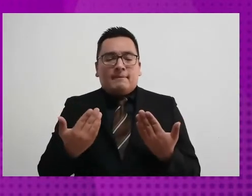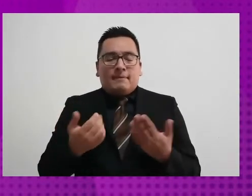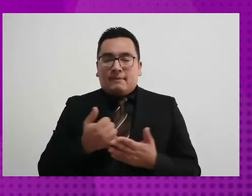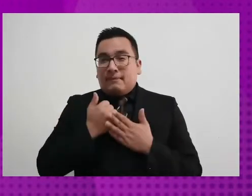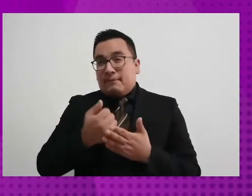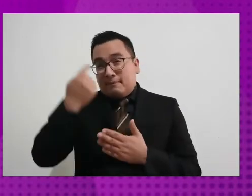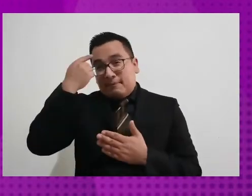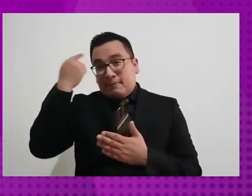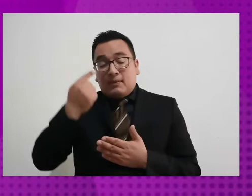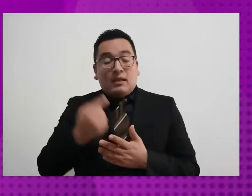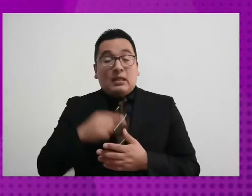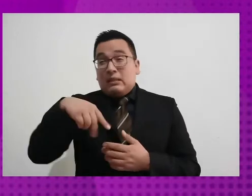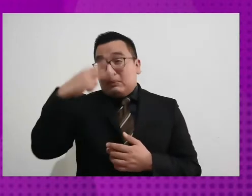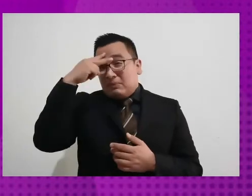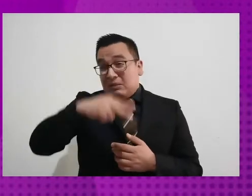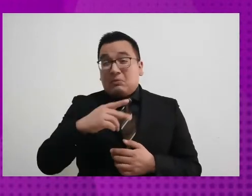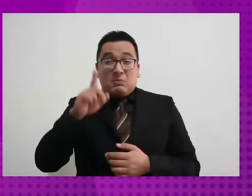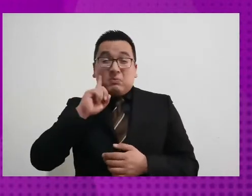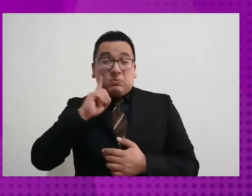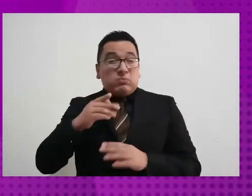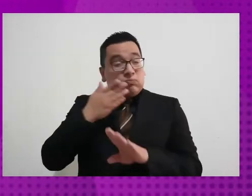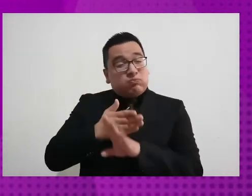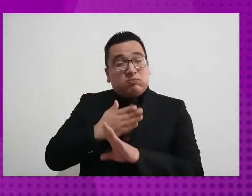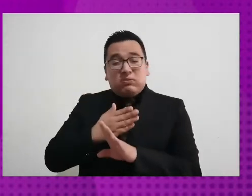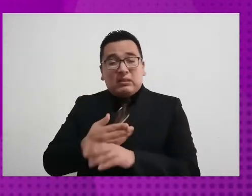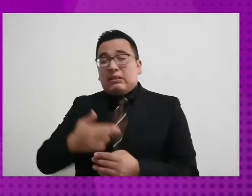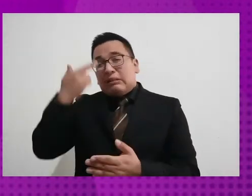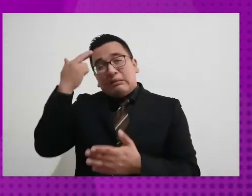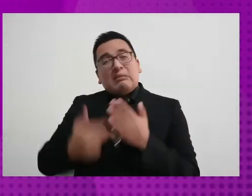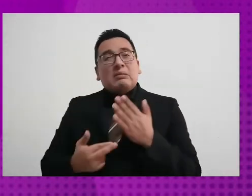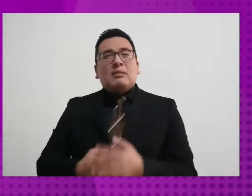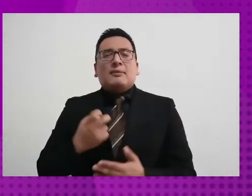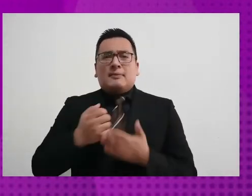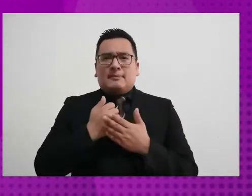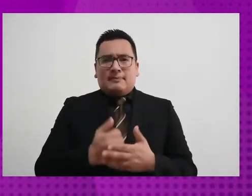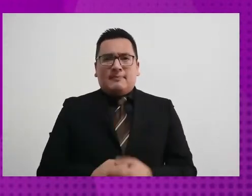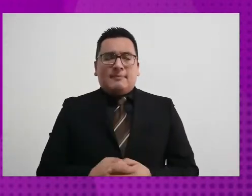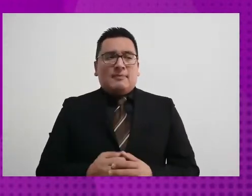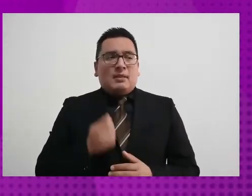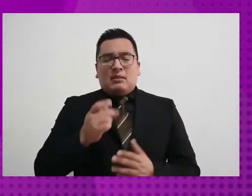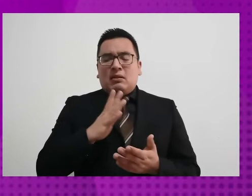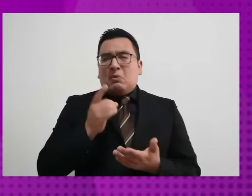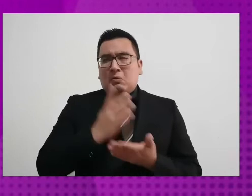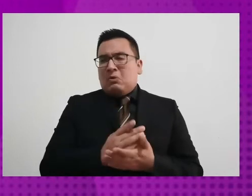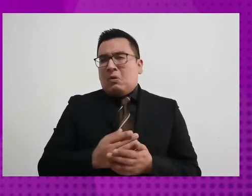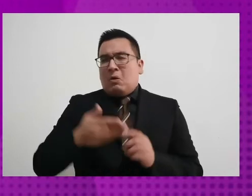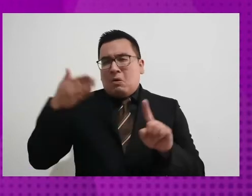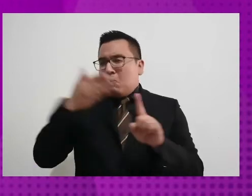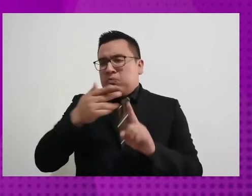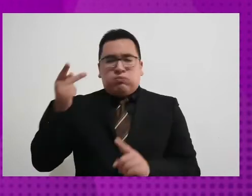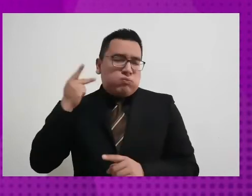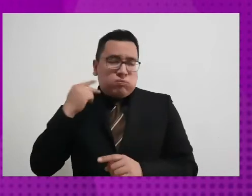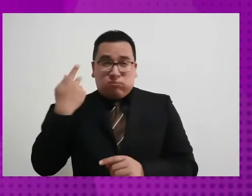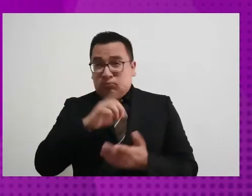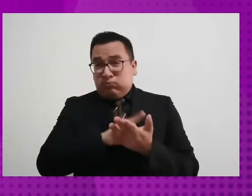la violencia con la que vivimos las mujeres, desafortunadamente, en nuestro país, que no solamente pues, es una violencia política por el